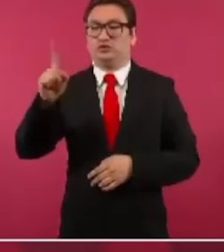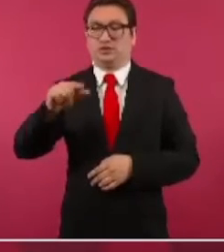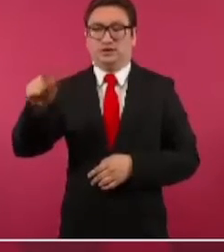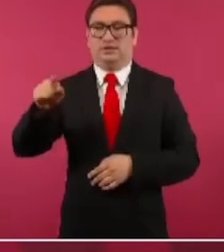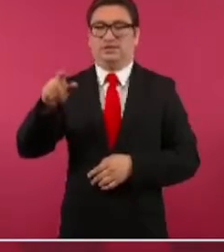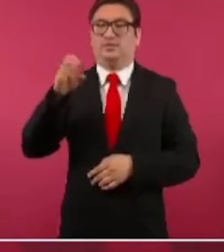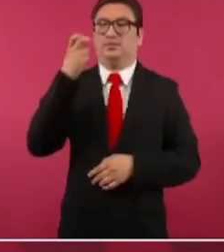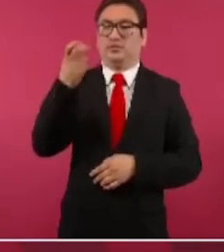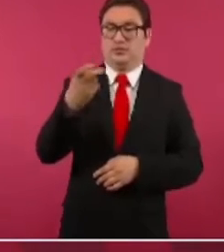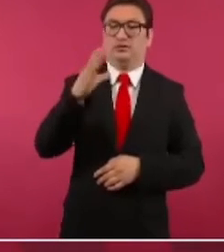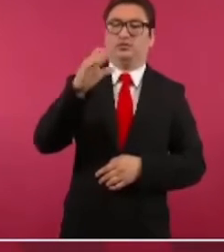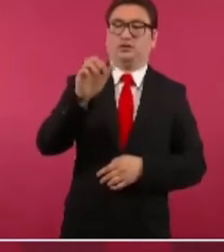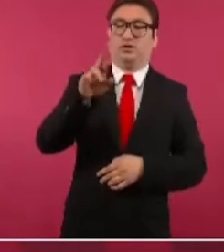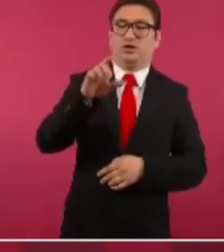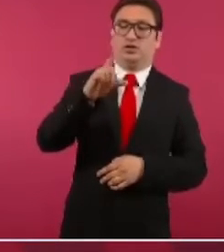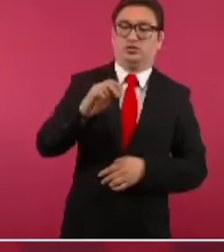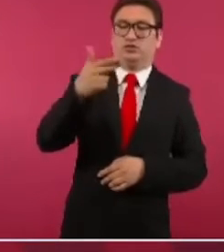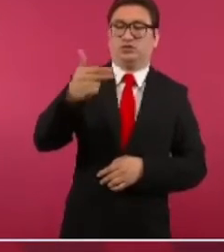Carlos Jan González.